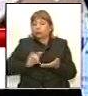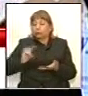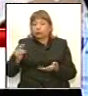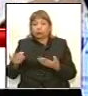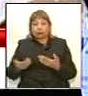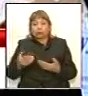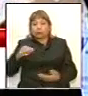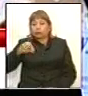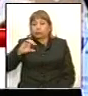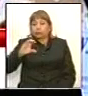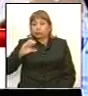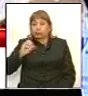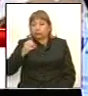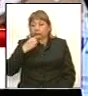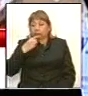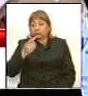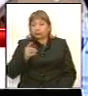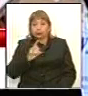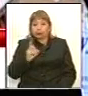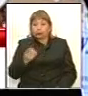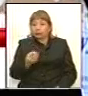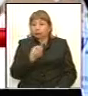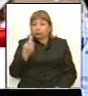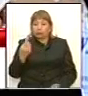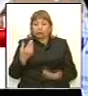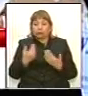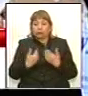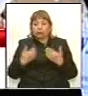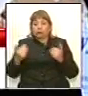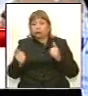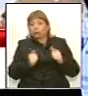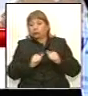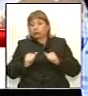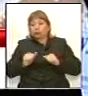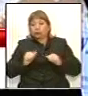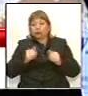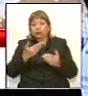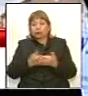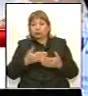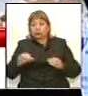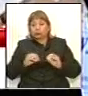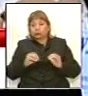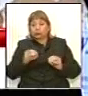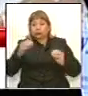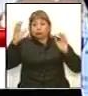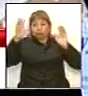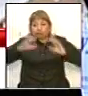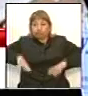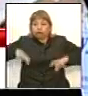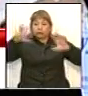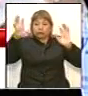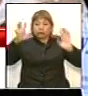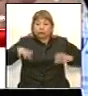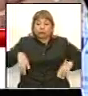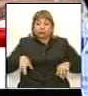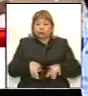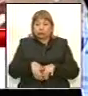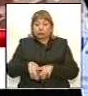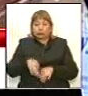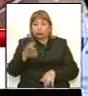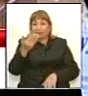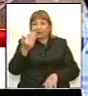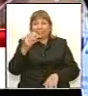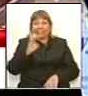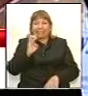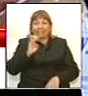ingeniero Javier Piqué en que no solamente el sismo es generador de desastres, una lluvia similar a la del 15 de